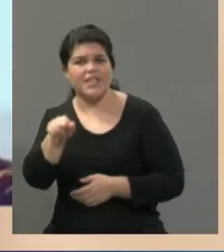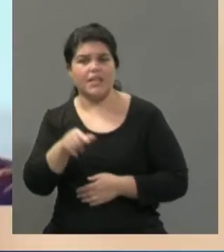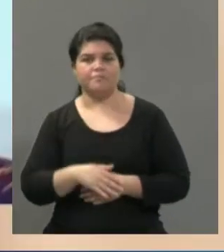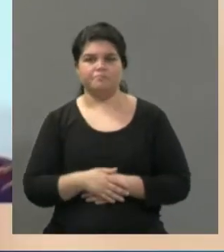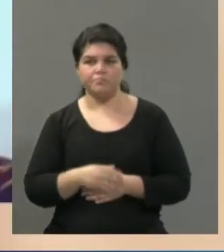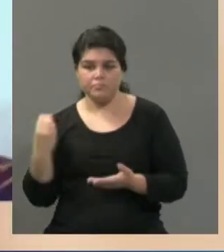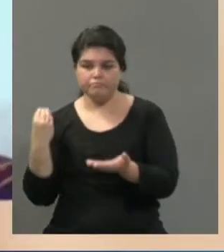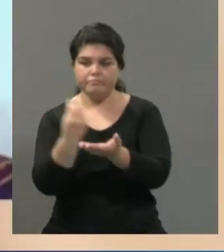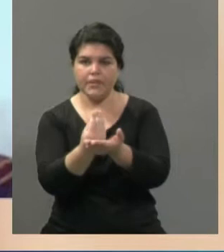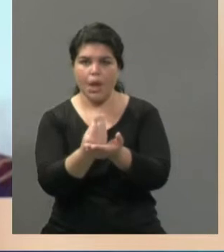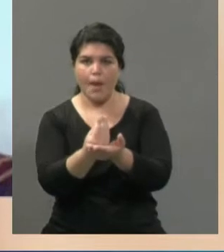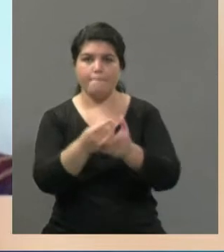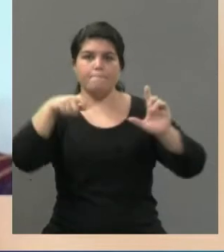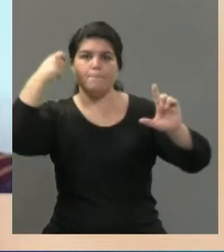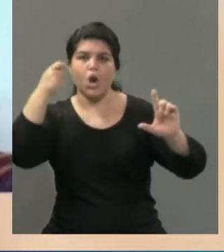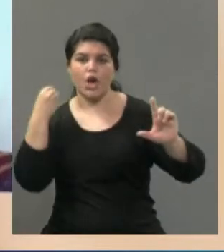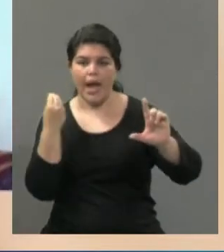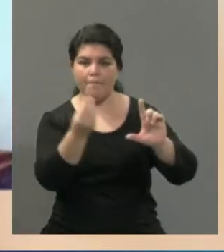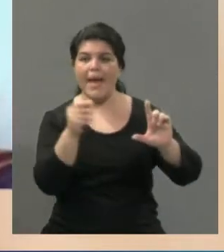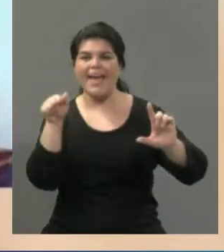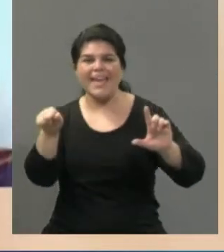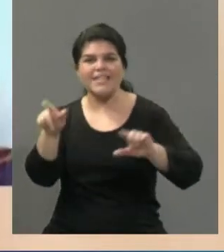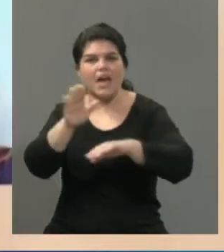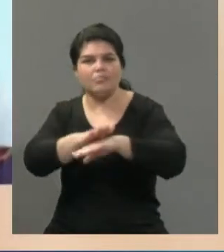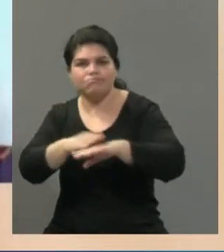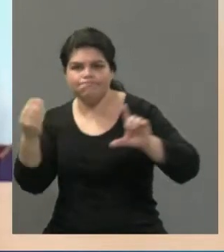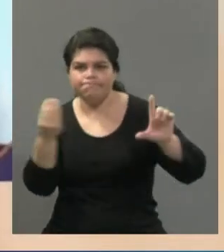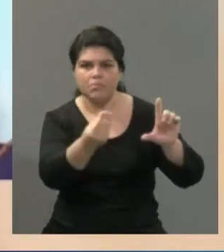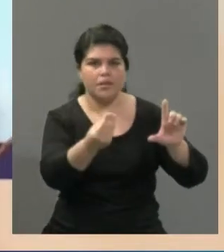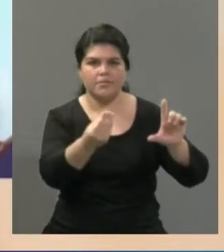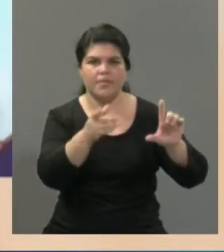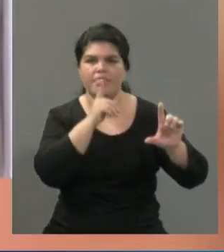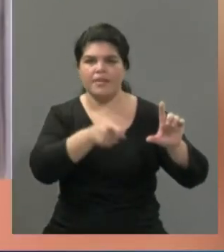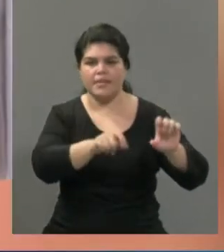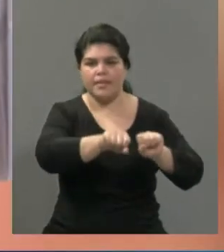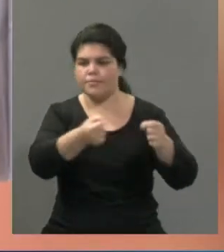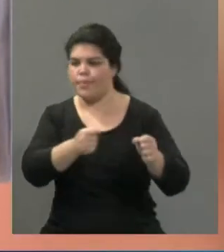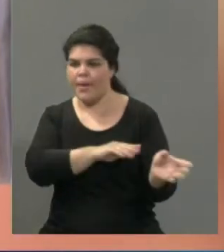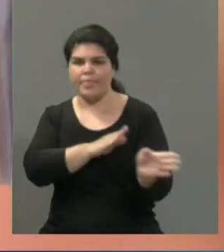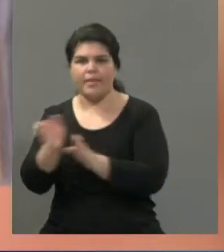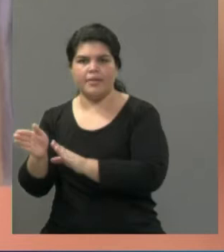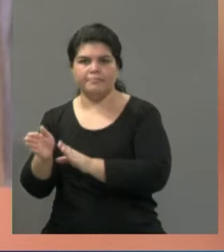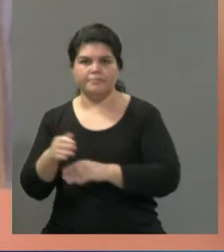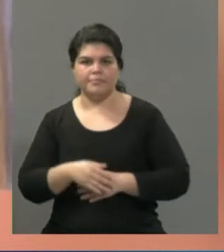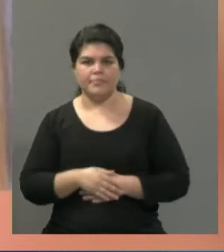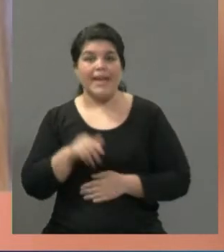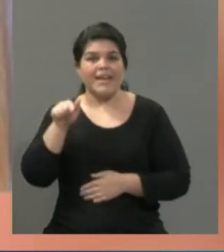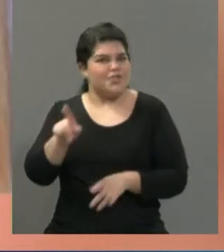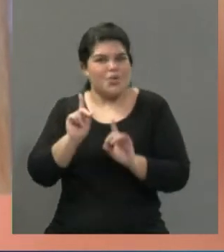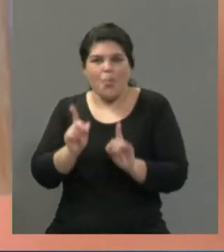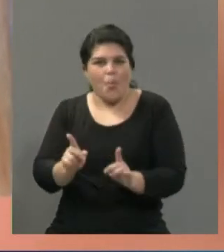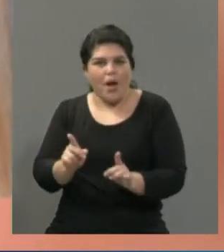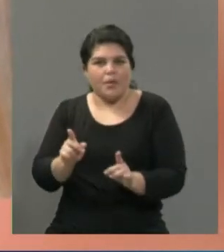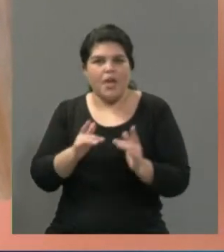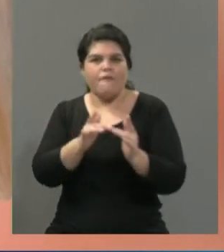necesidad de ausentarse del programa de televisión que conduce. Entonces, podemos ver que la violencia de género y la violencia de género